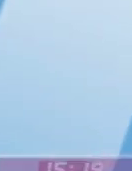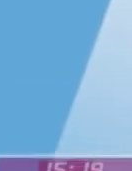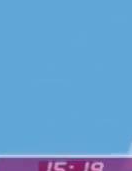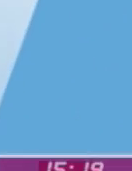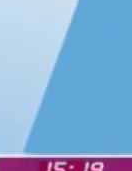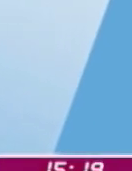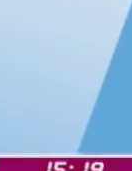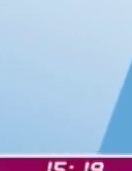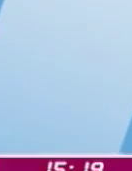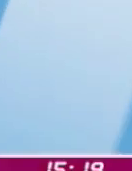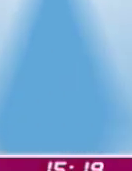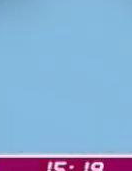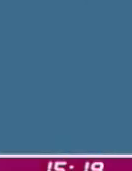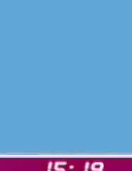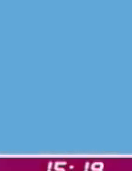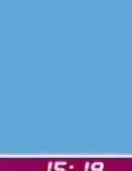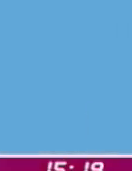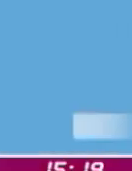Continuamos.